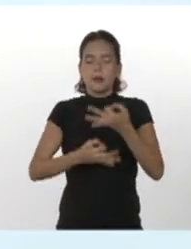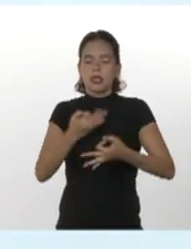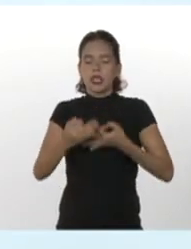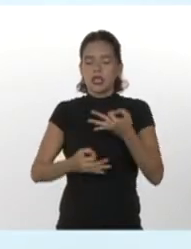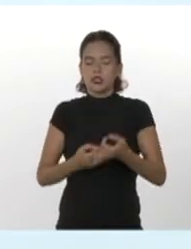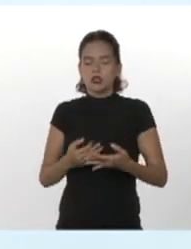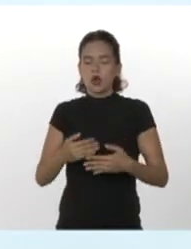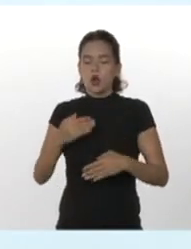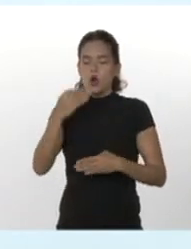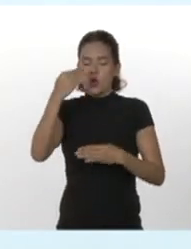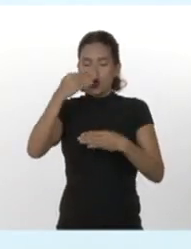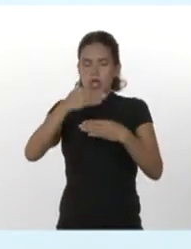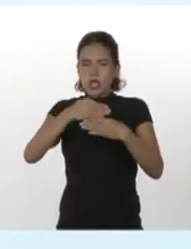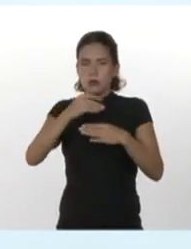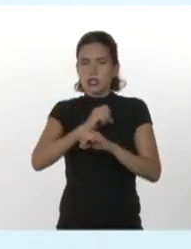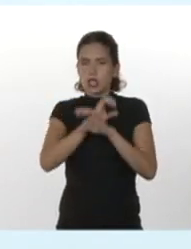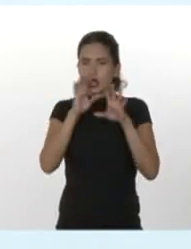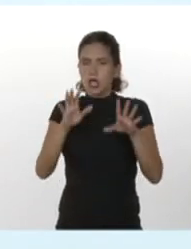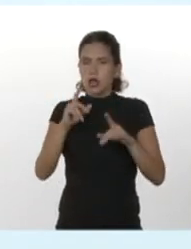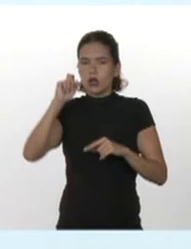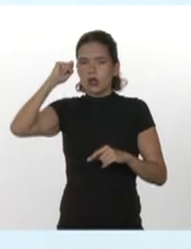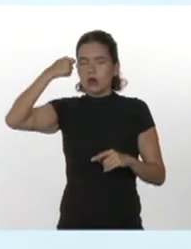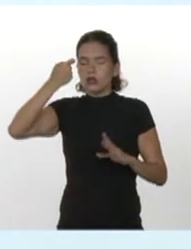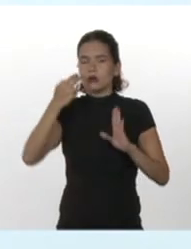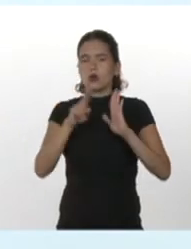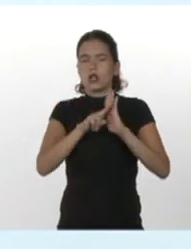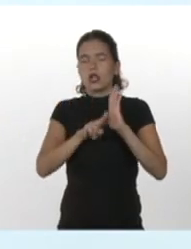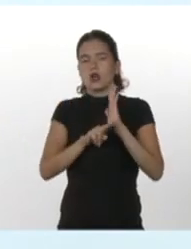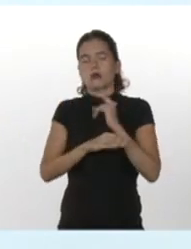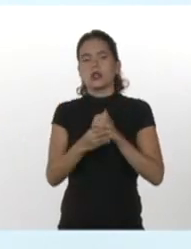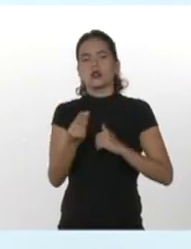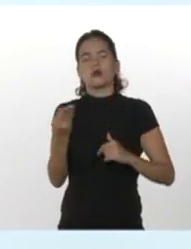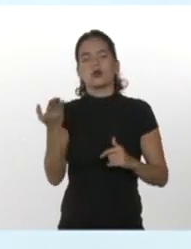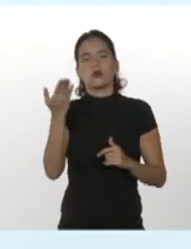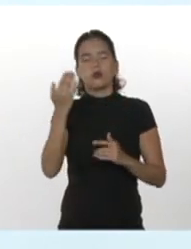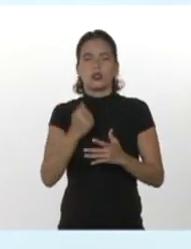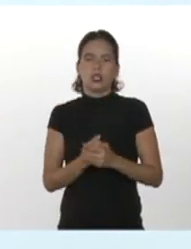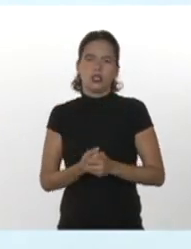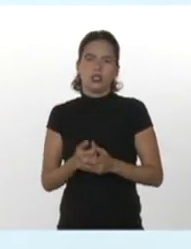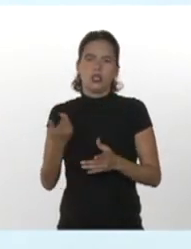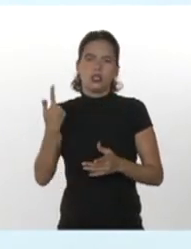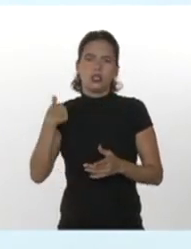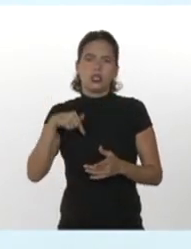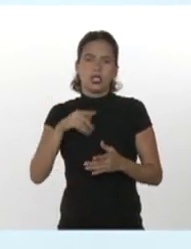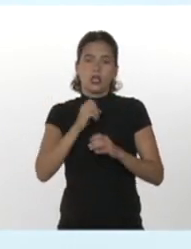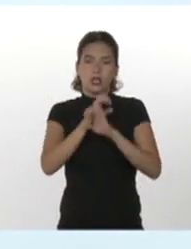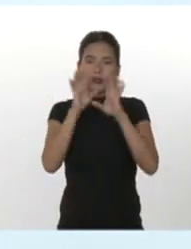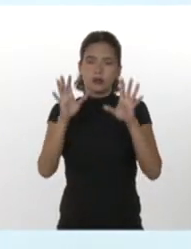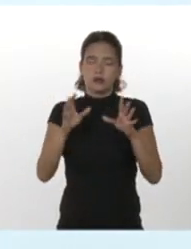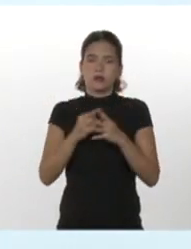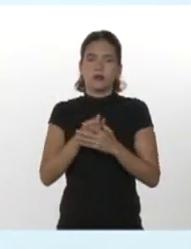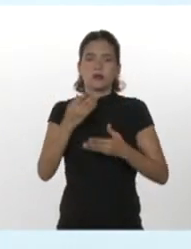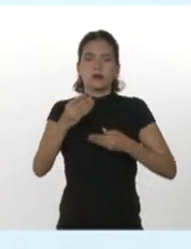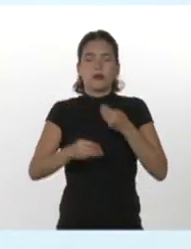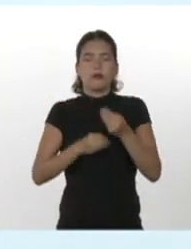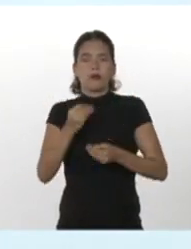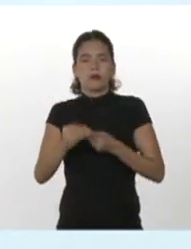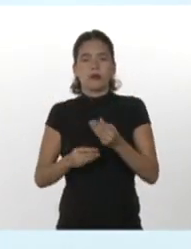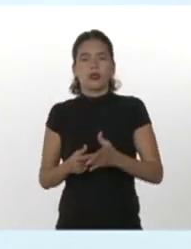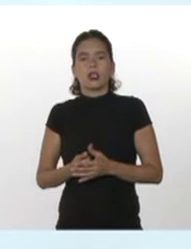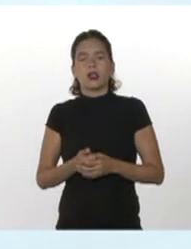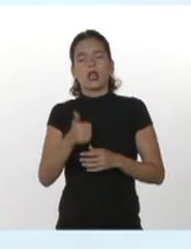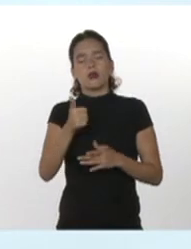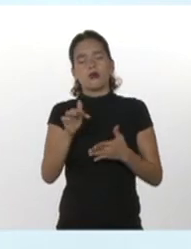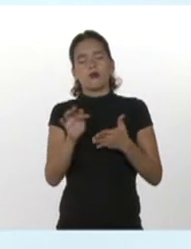límite determinado. Recordemos que las normas son bien importantes, tenerlas en cuenta y establecerlas para el